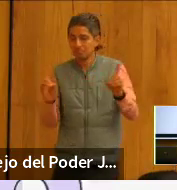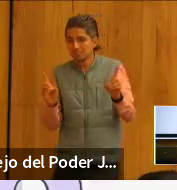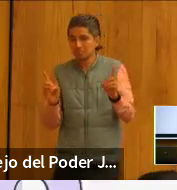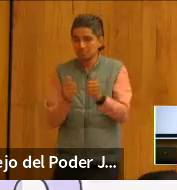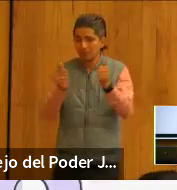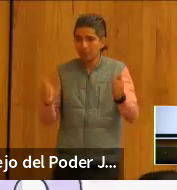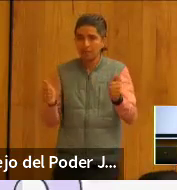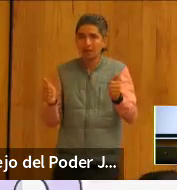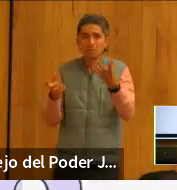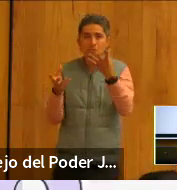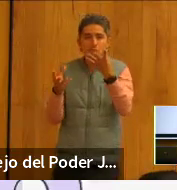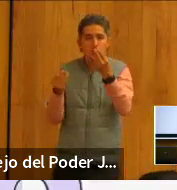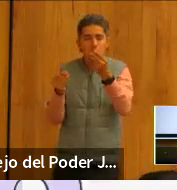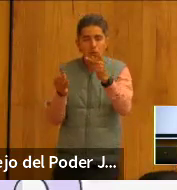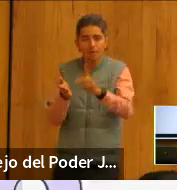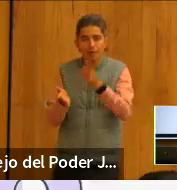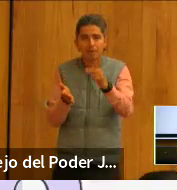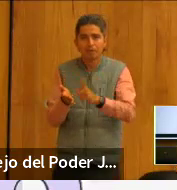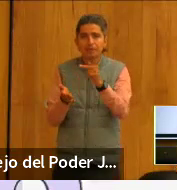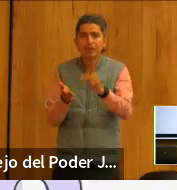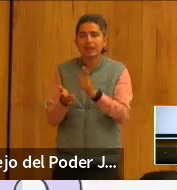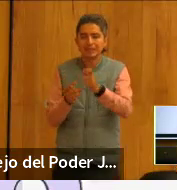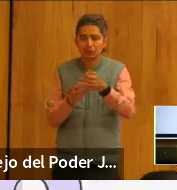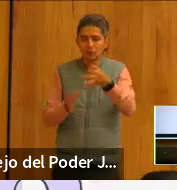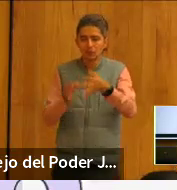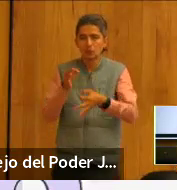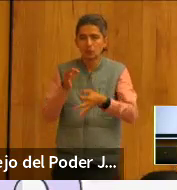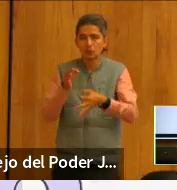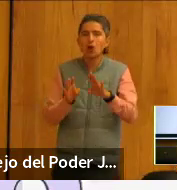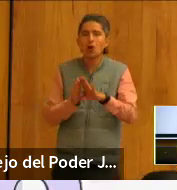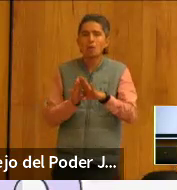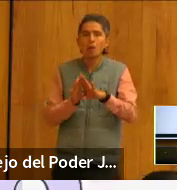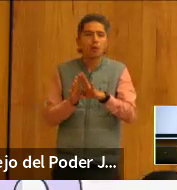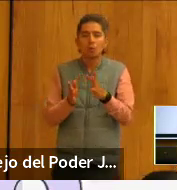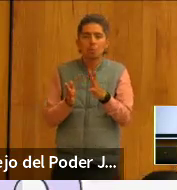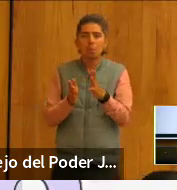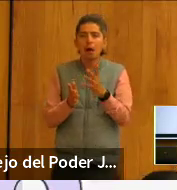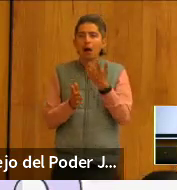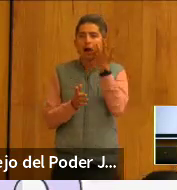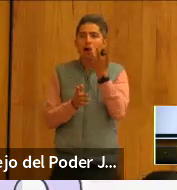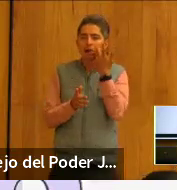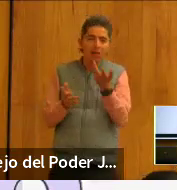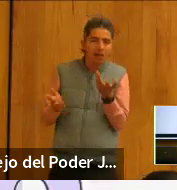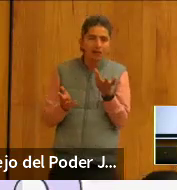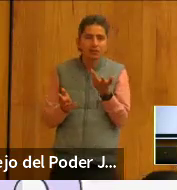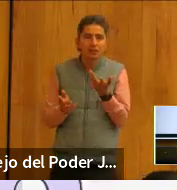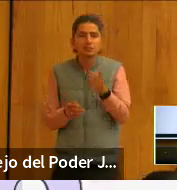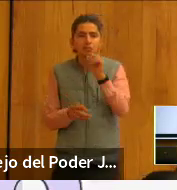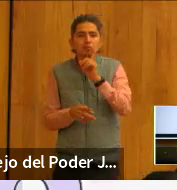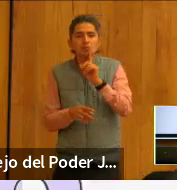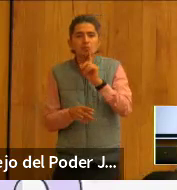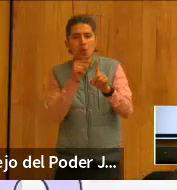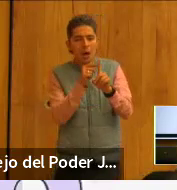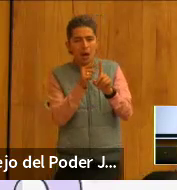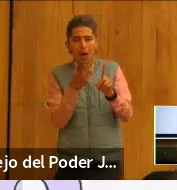viene muchas veces acompañada de actos jurídicos simulados. Se simula una madre criminal, se simula una madre